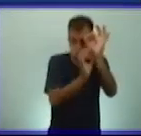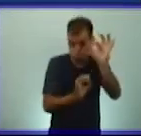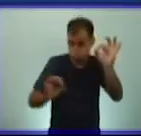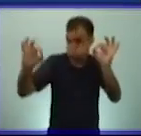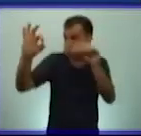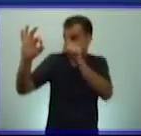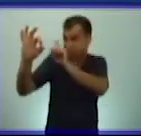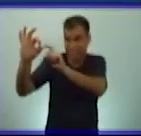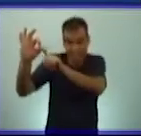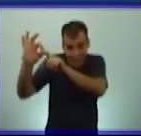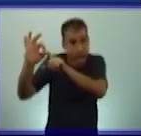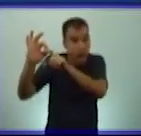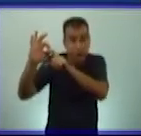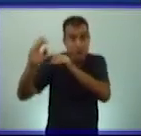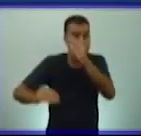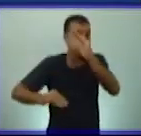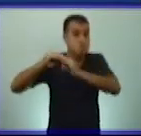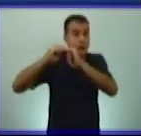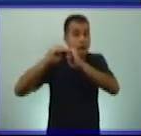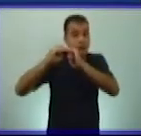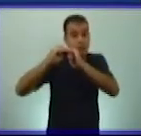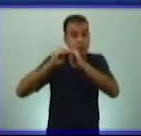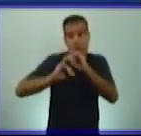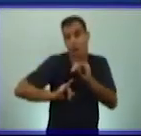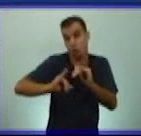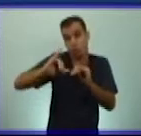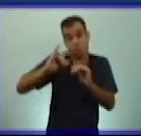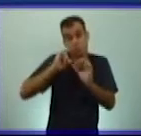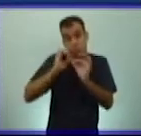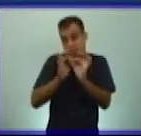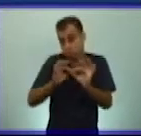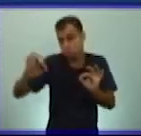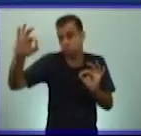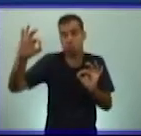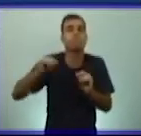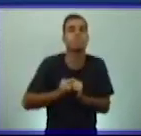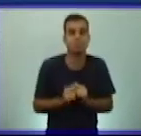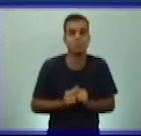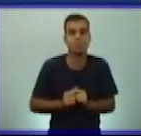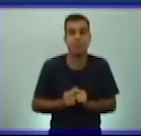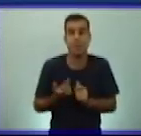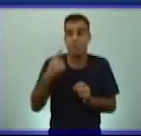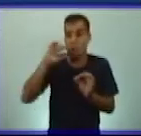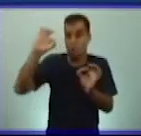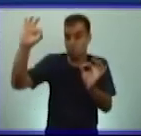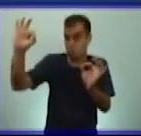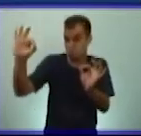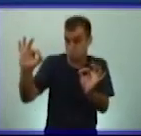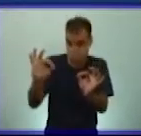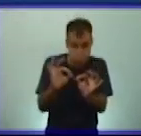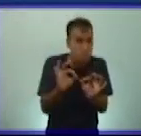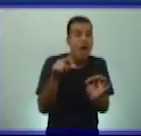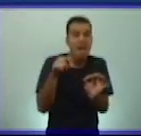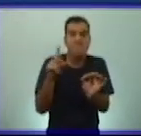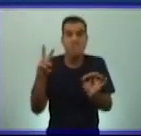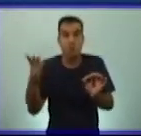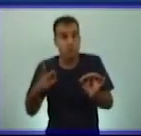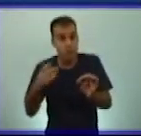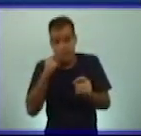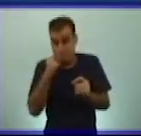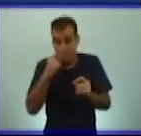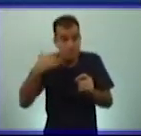valor de la coordenada y comienza a incrementarse el valor de la velocidad. En estos circuitos ocurre exactamente lo